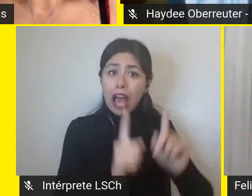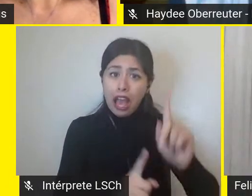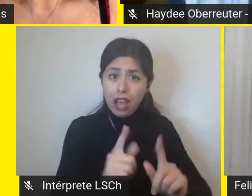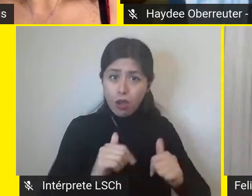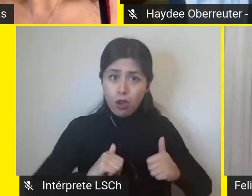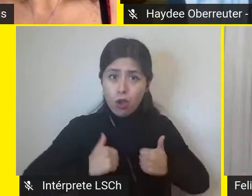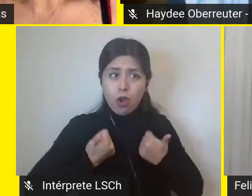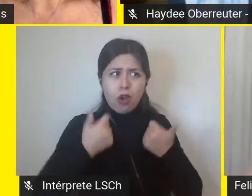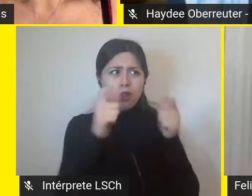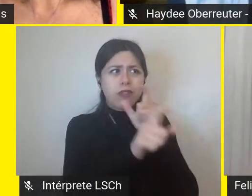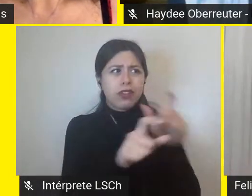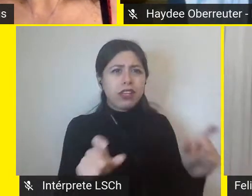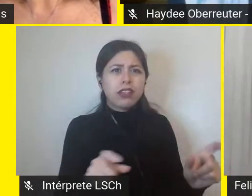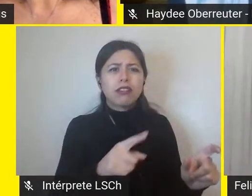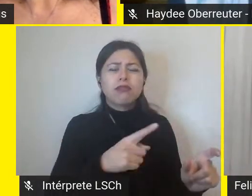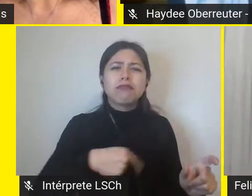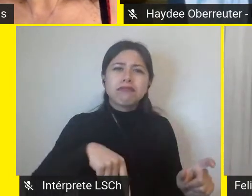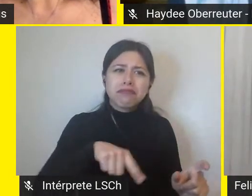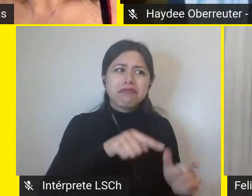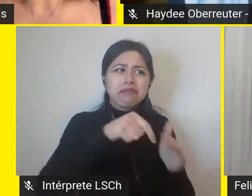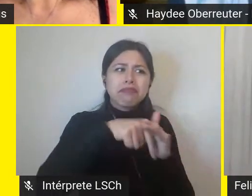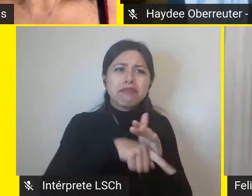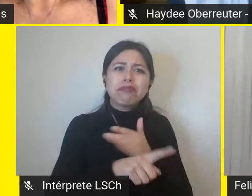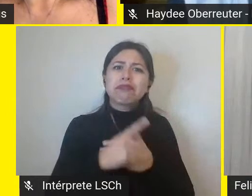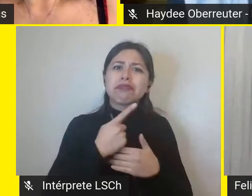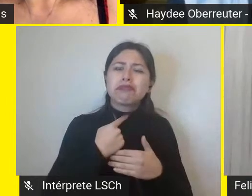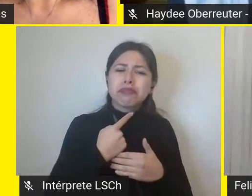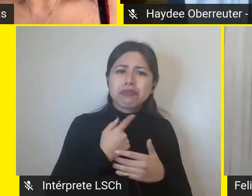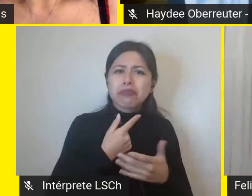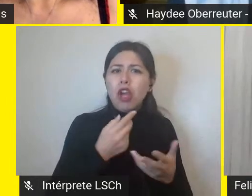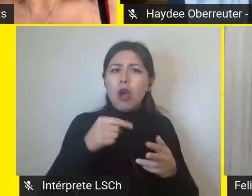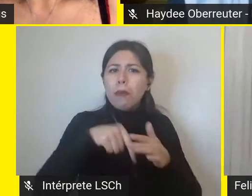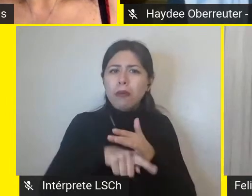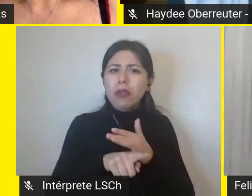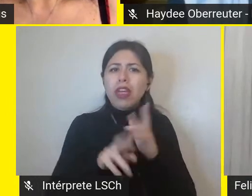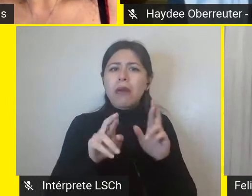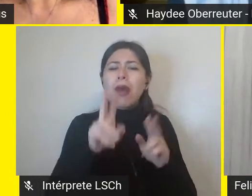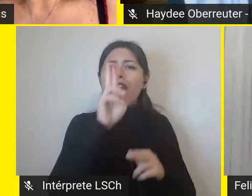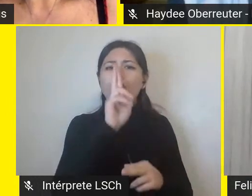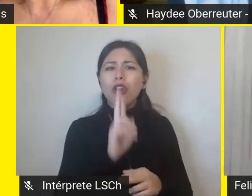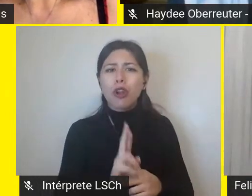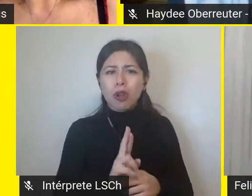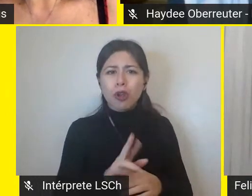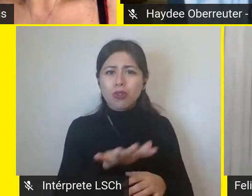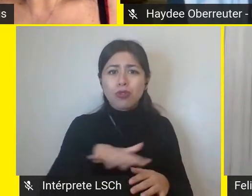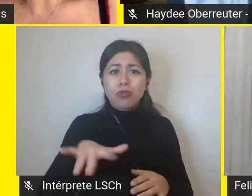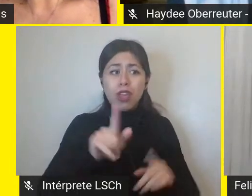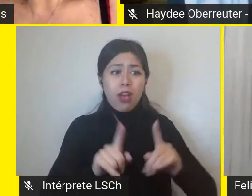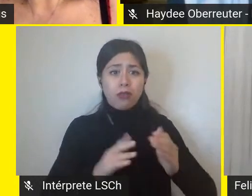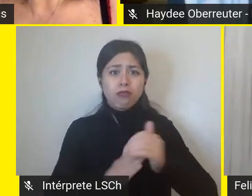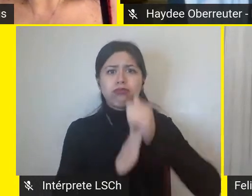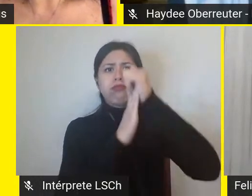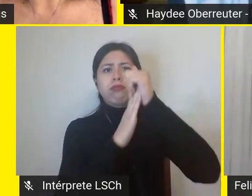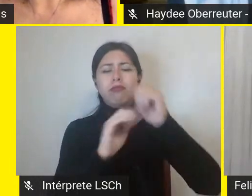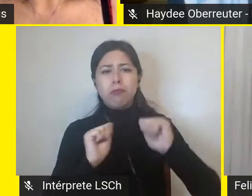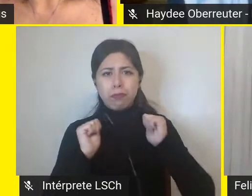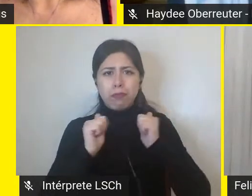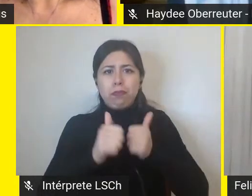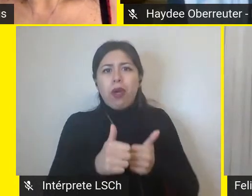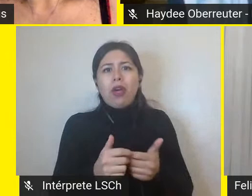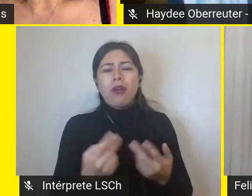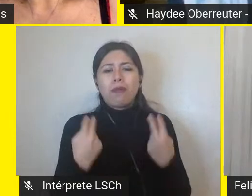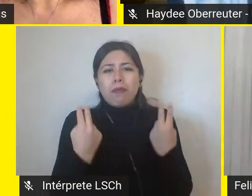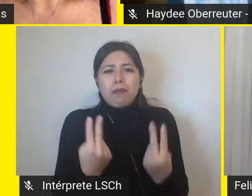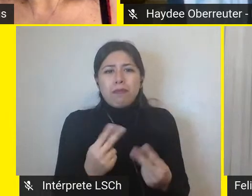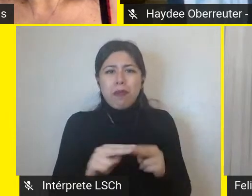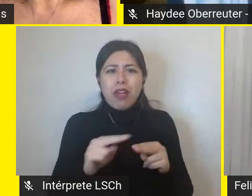o generan ciertas acciones o roles sociales que toman liderazgo momentáneo, ¿cierto?, para poder sacar adelante una acción. Y me ha